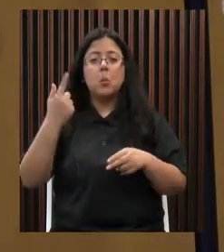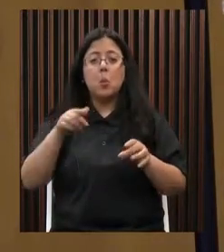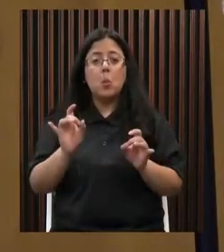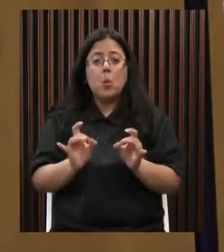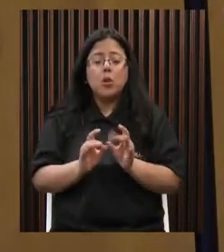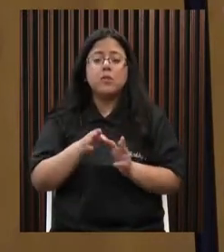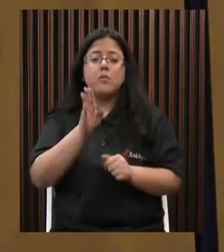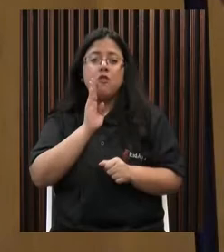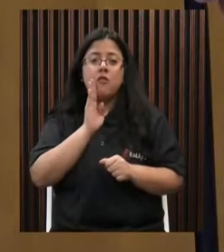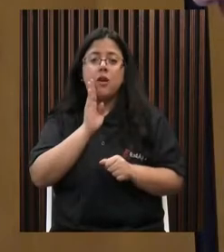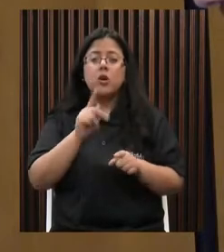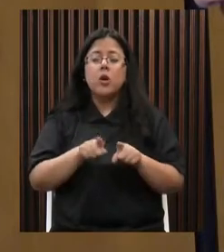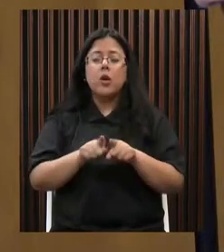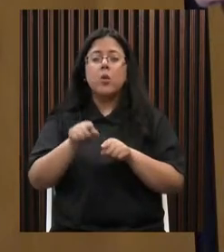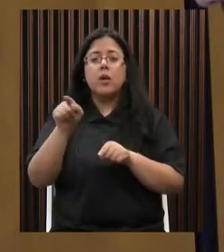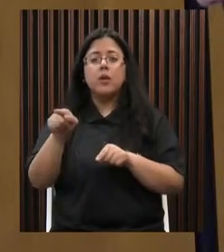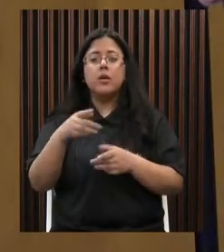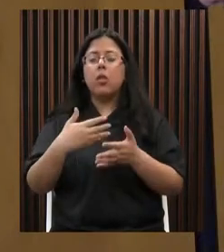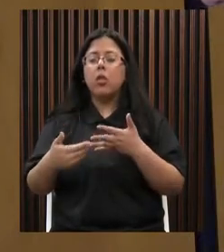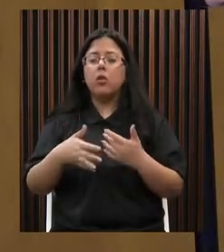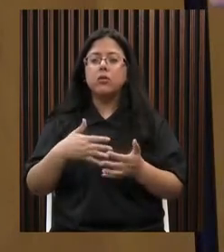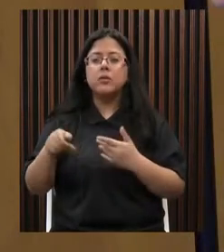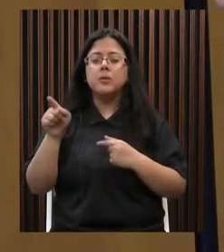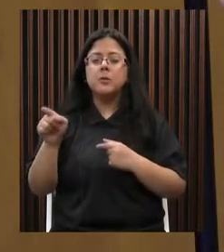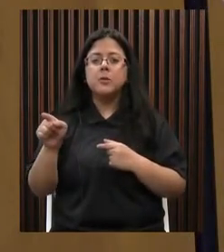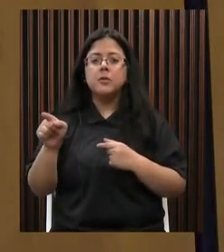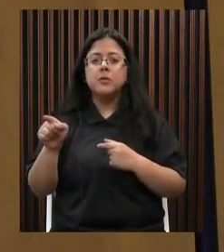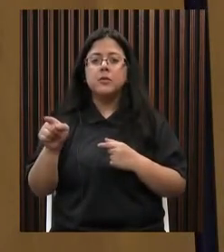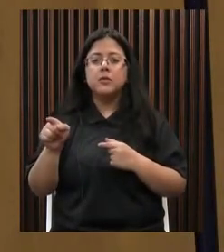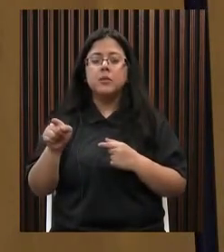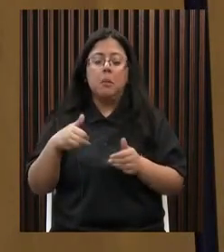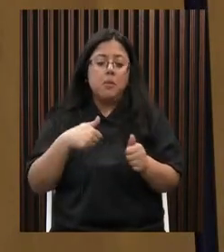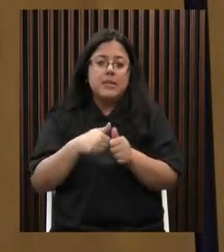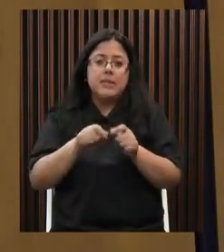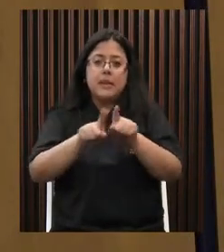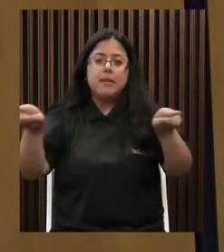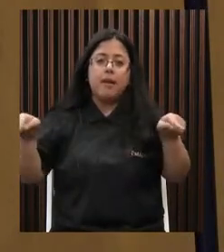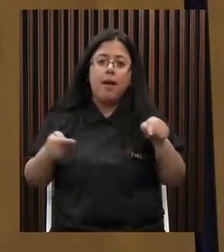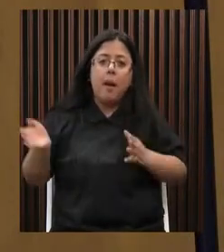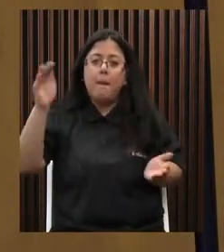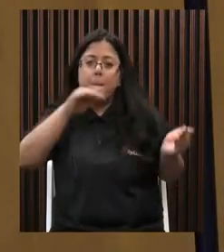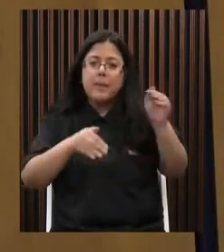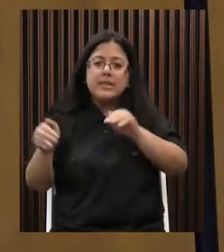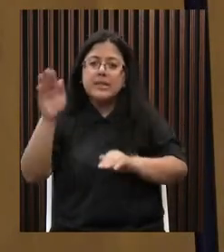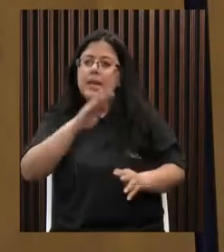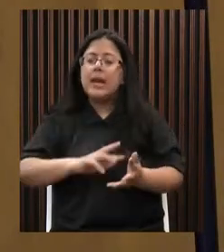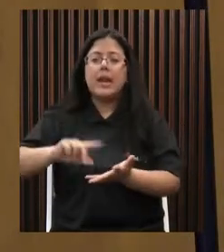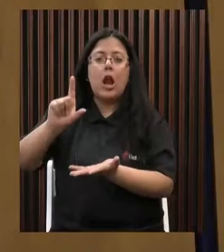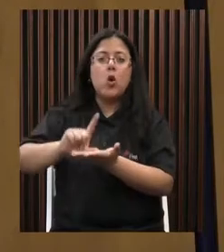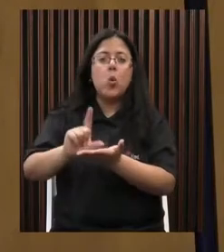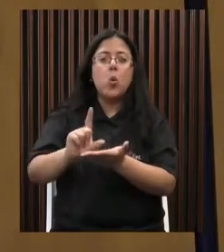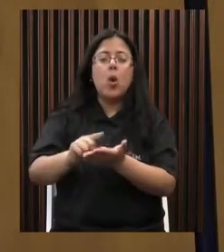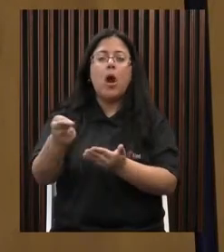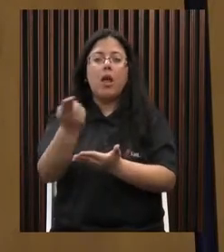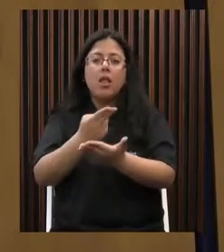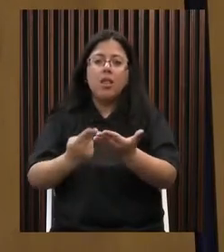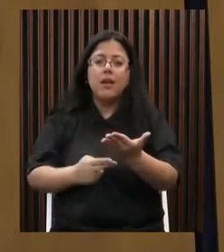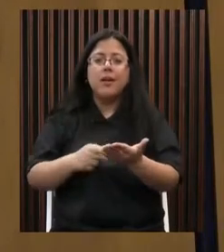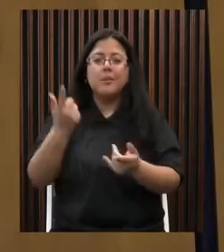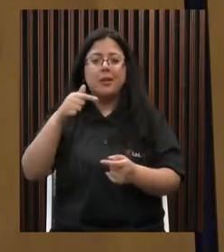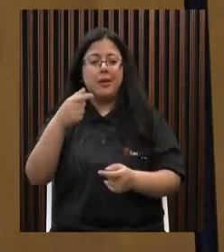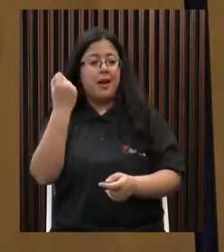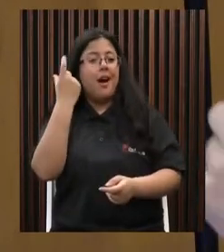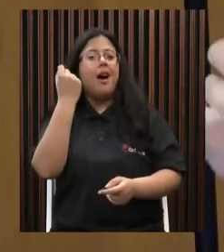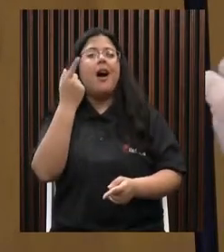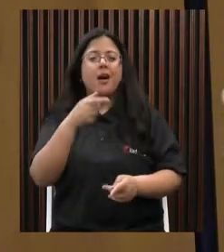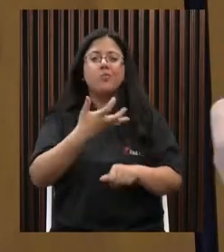un baño de esto en una piscina, en un centro de arte, y vas a saber claramente que vas a